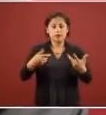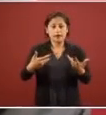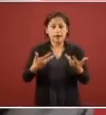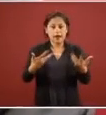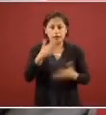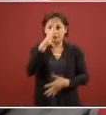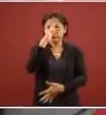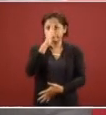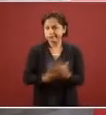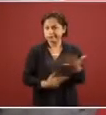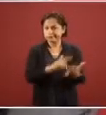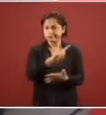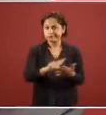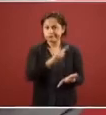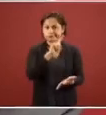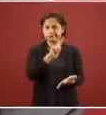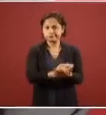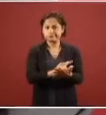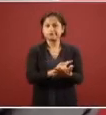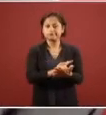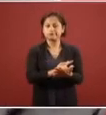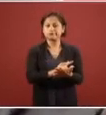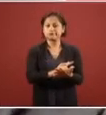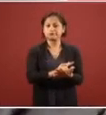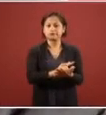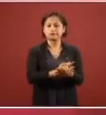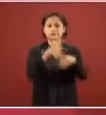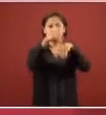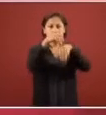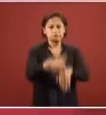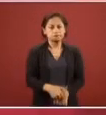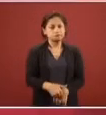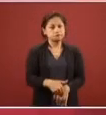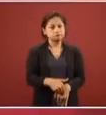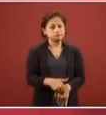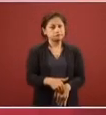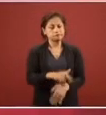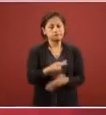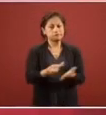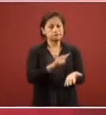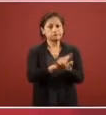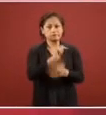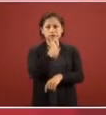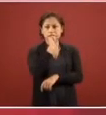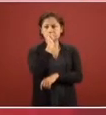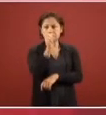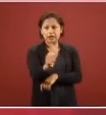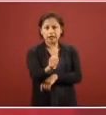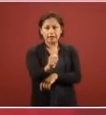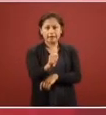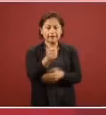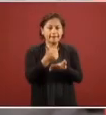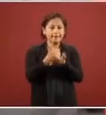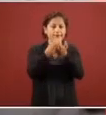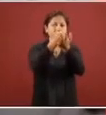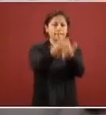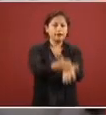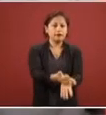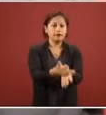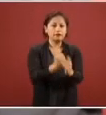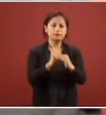ilegítimas, violatorias de la soberanía, contrarias a la democracia, a las